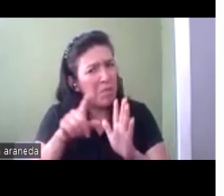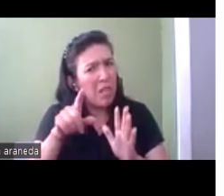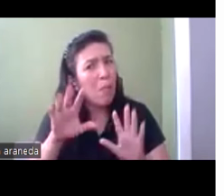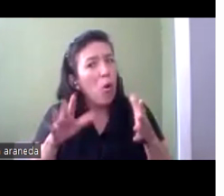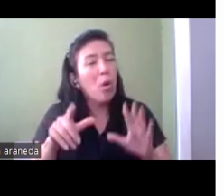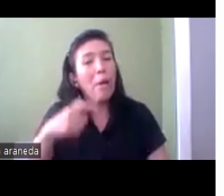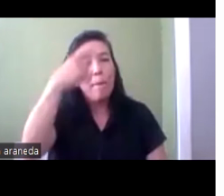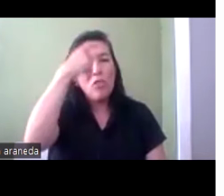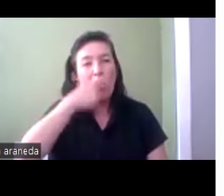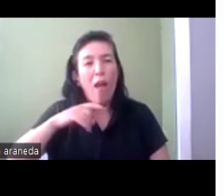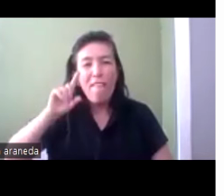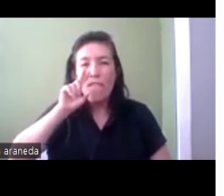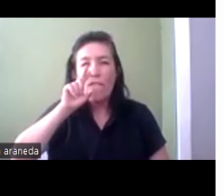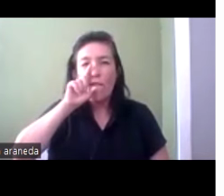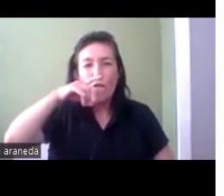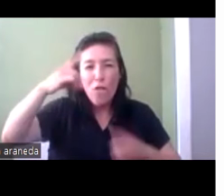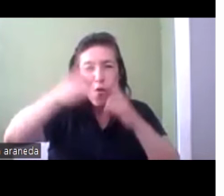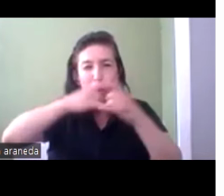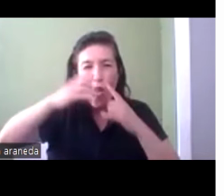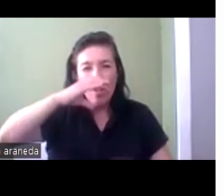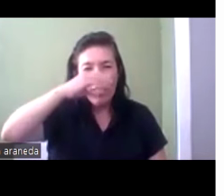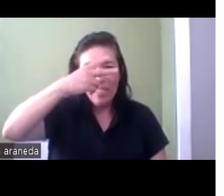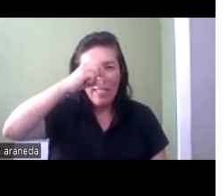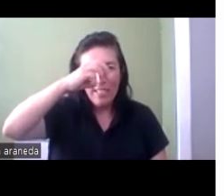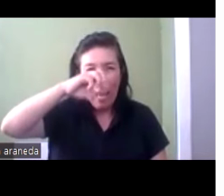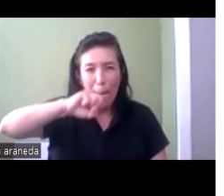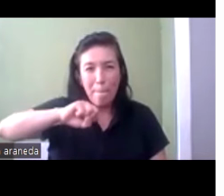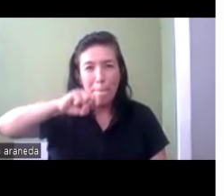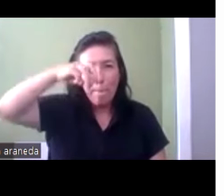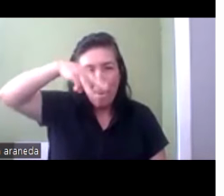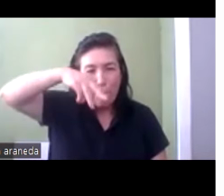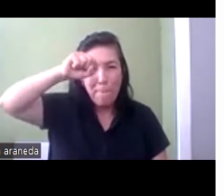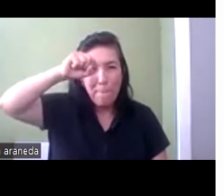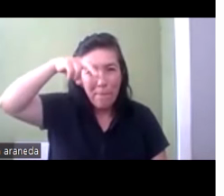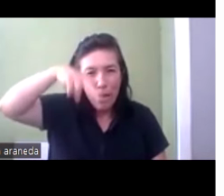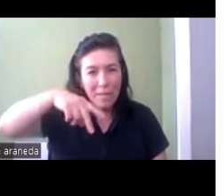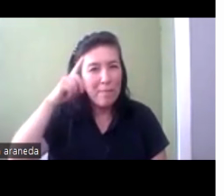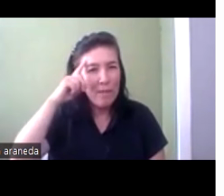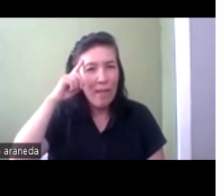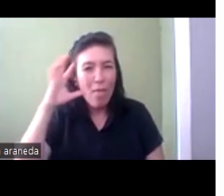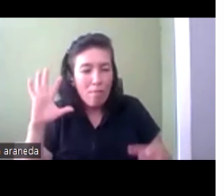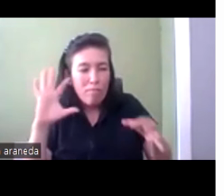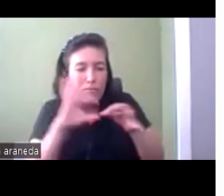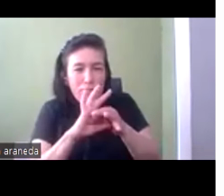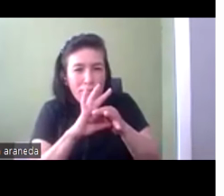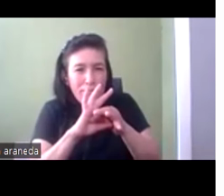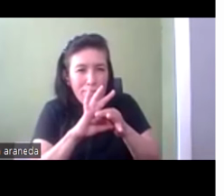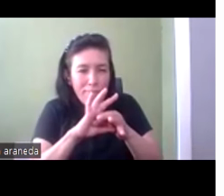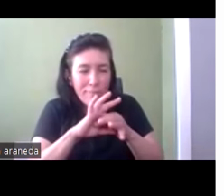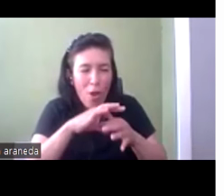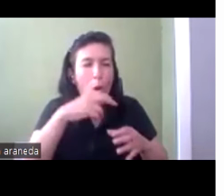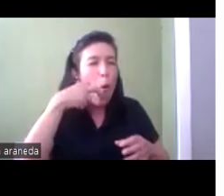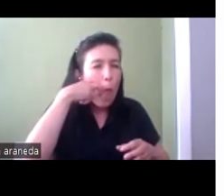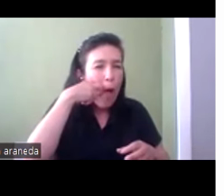con la capacidad de unir opuestos, la parte antropomorfa o humana y la parte zoomorfa representada justamente